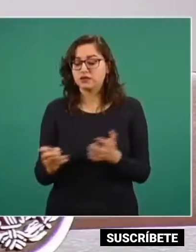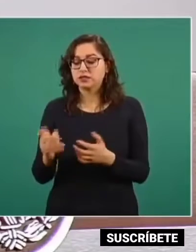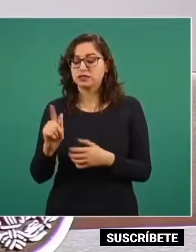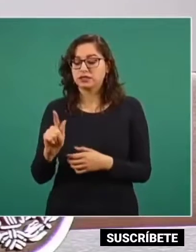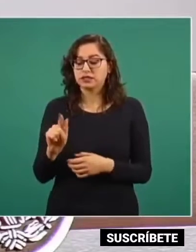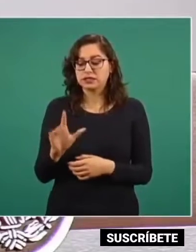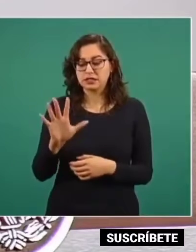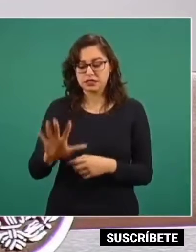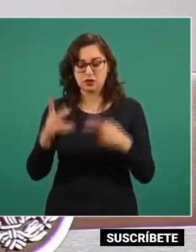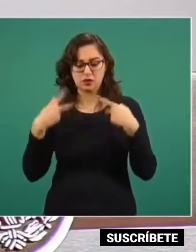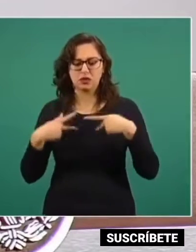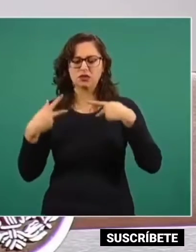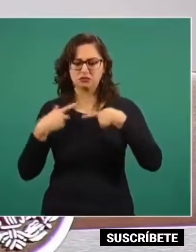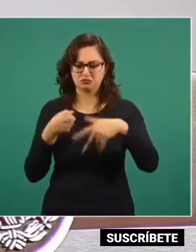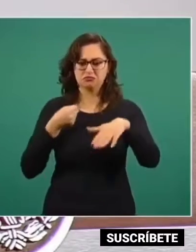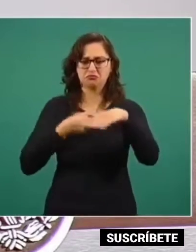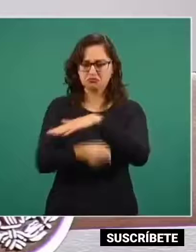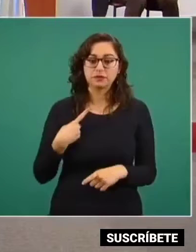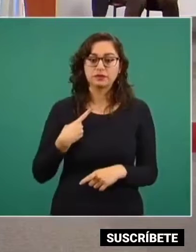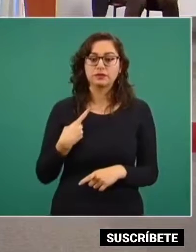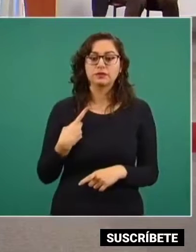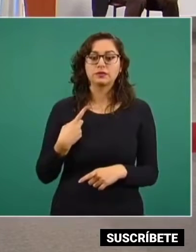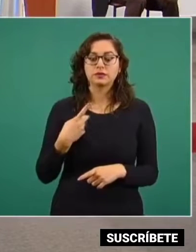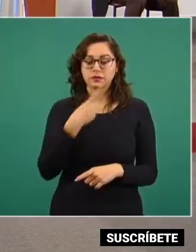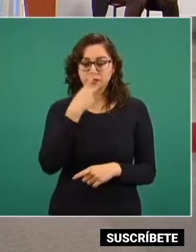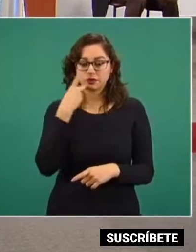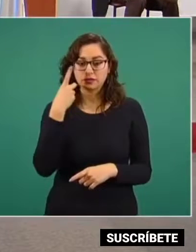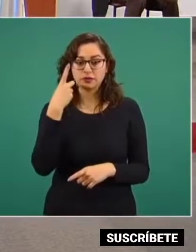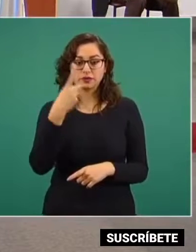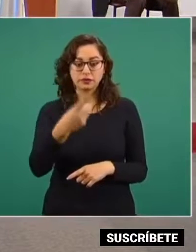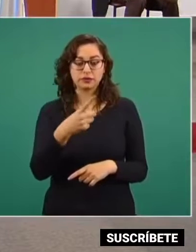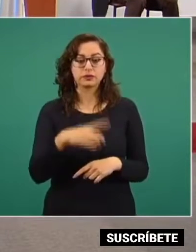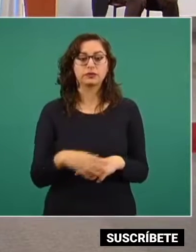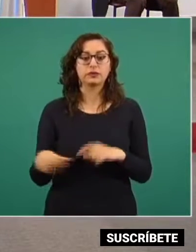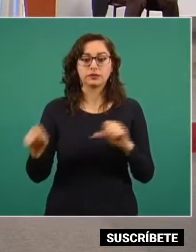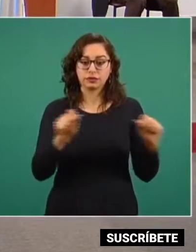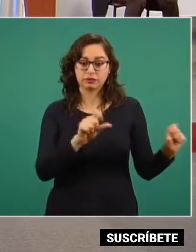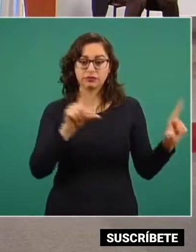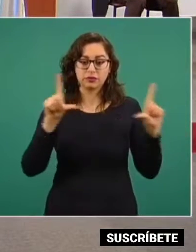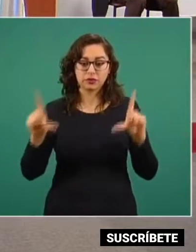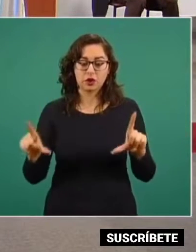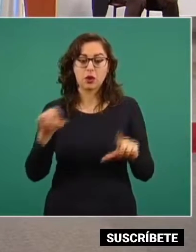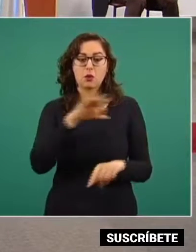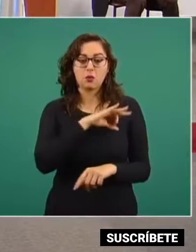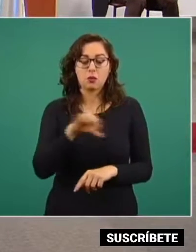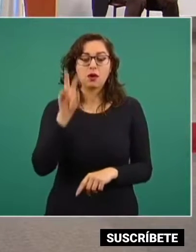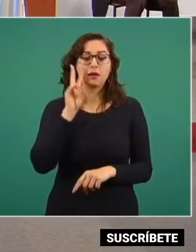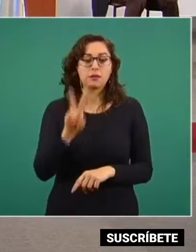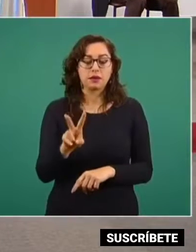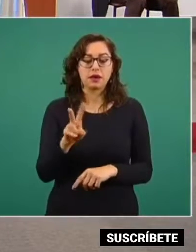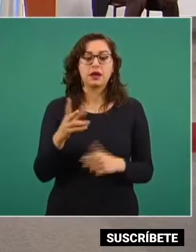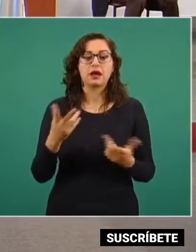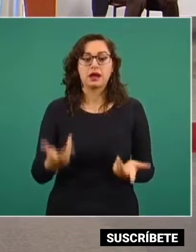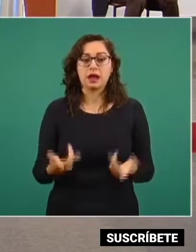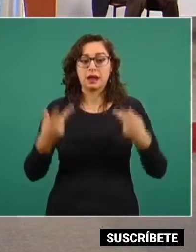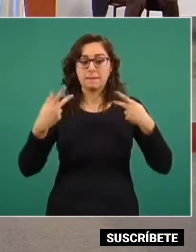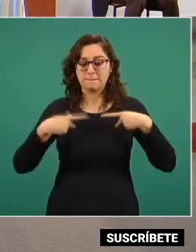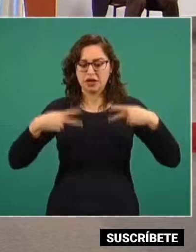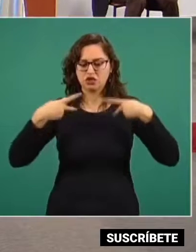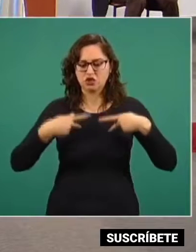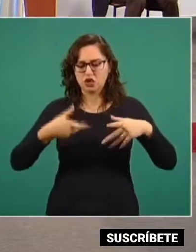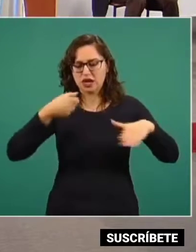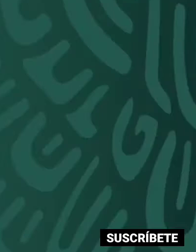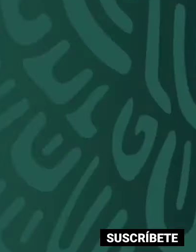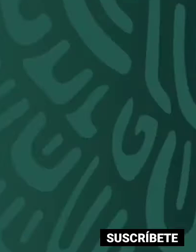La secretaria de Seguridad, Rosa Isela Rodríguez, expuso sobre los contratos y pagos millonarios que se han realizado en empresas